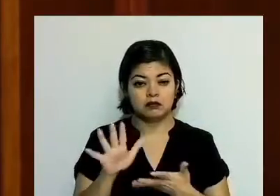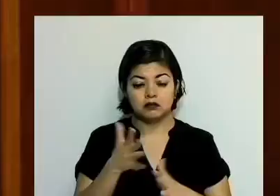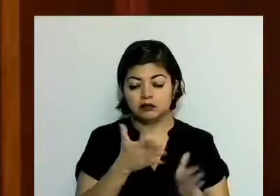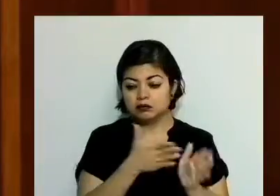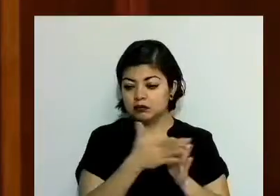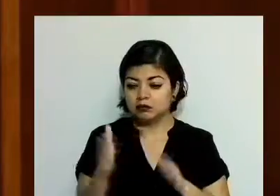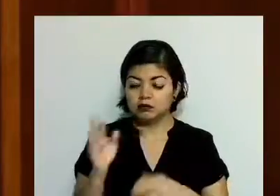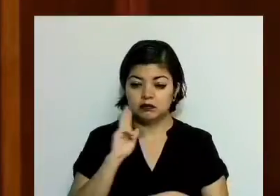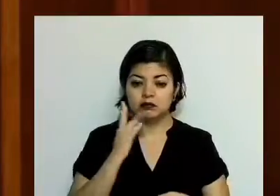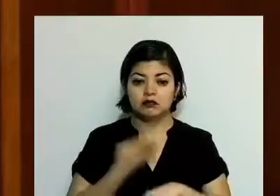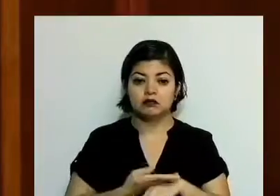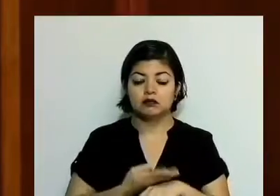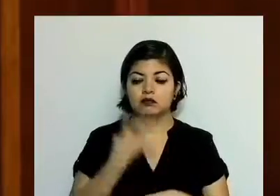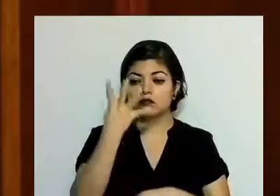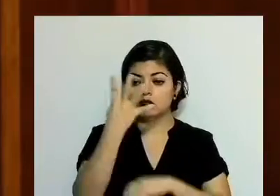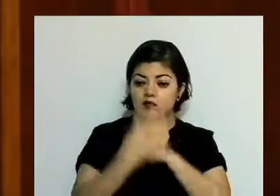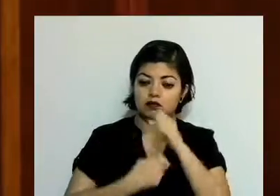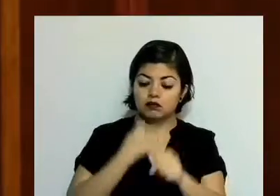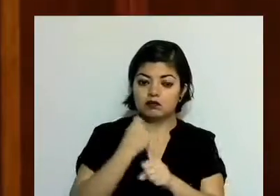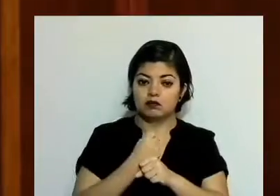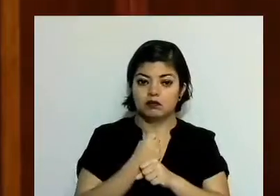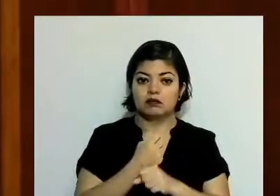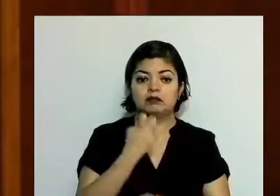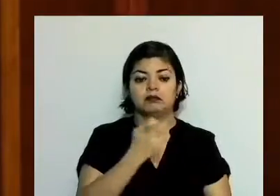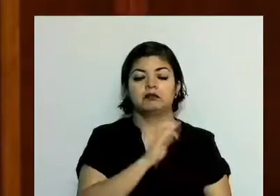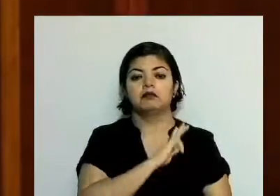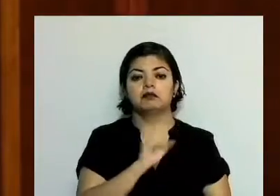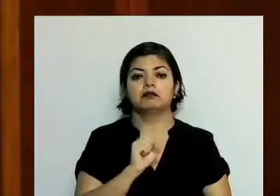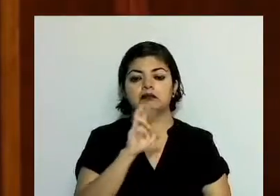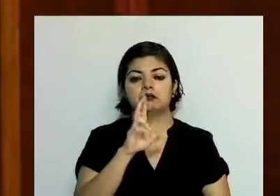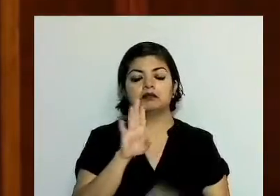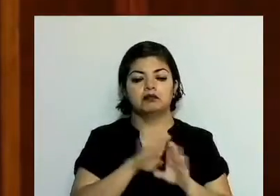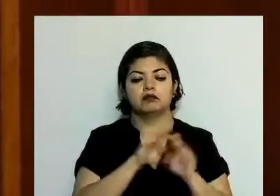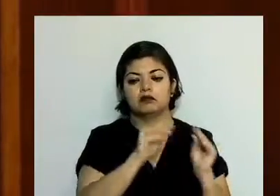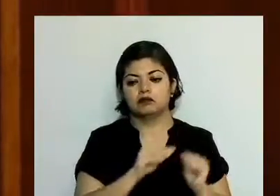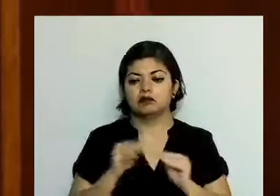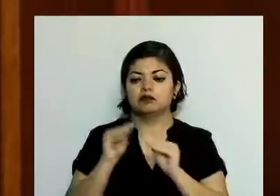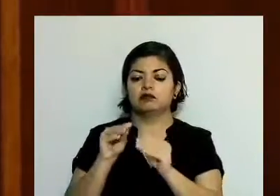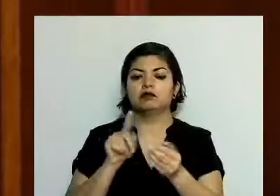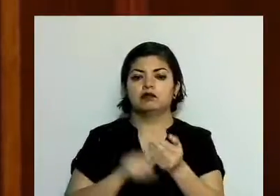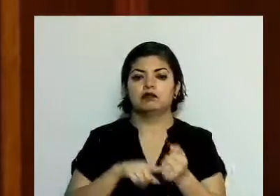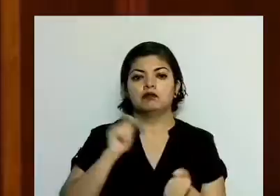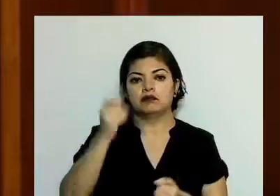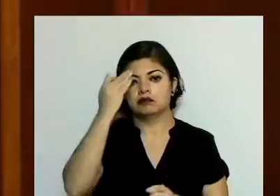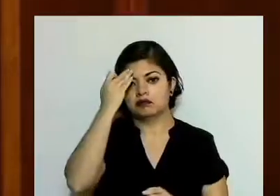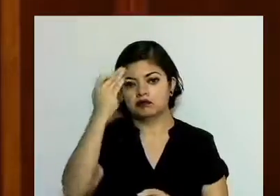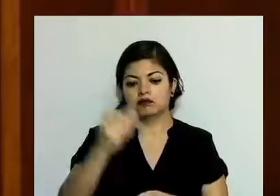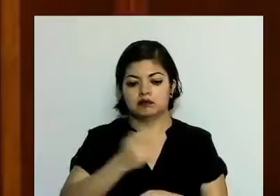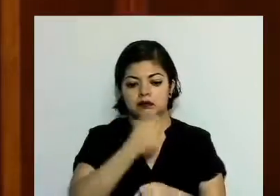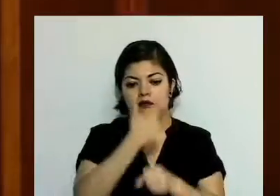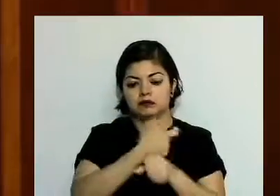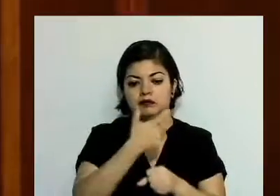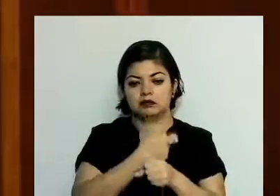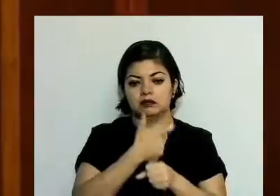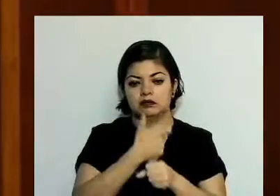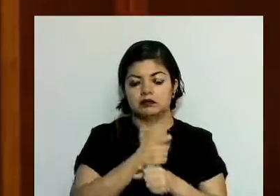responsabilidad 4 años y solo podrá ser removido de sus funciones en términos del título 7º de la